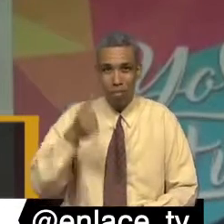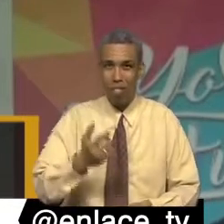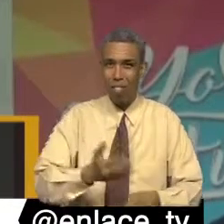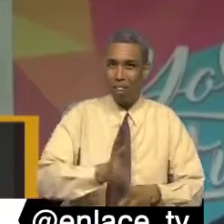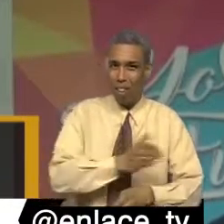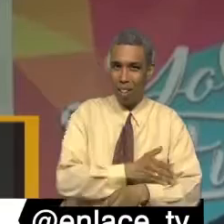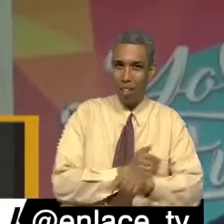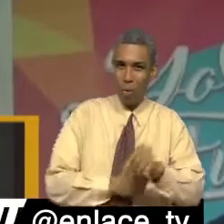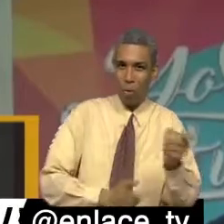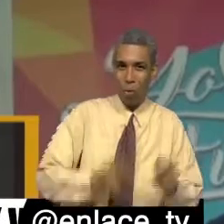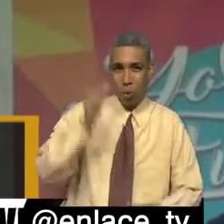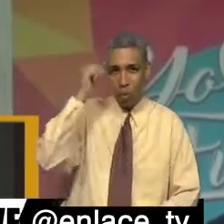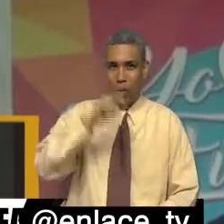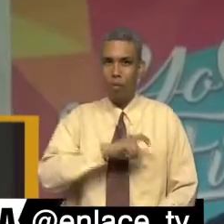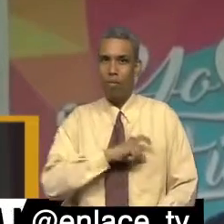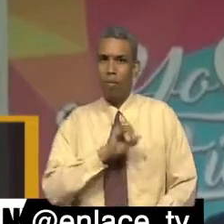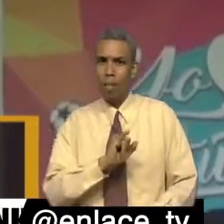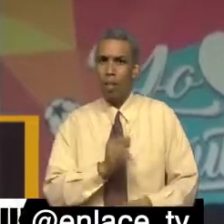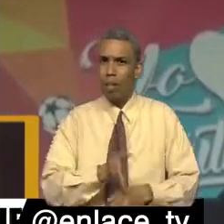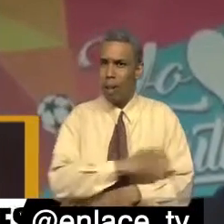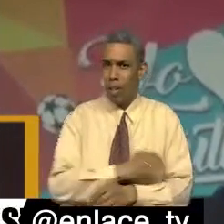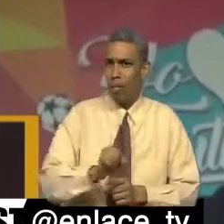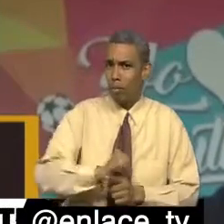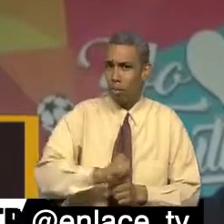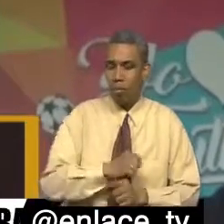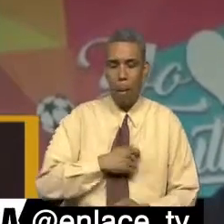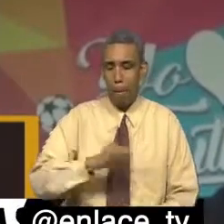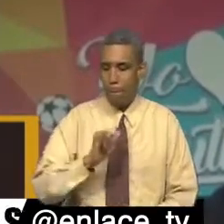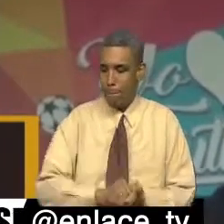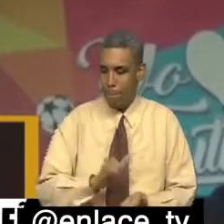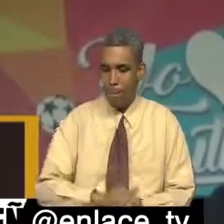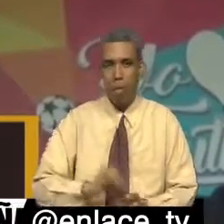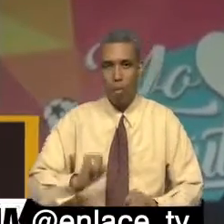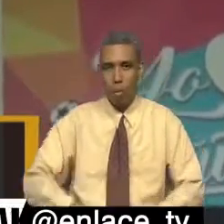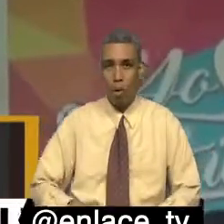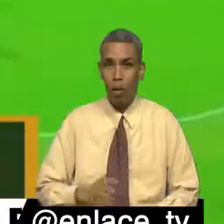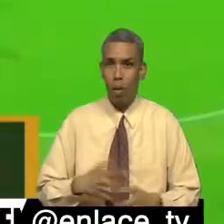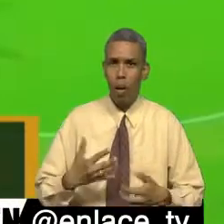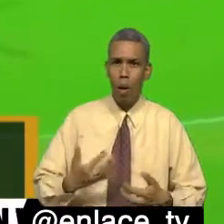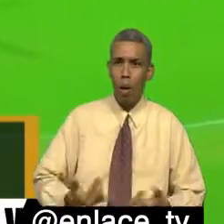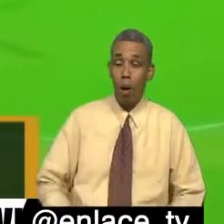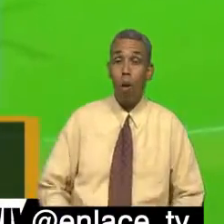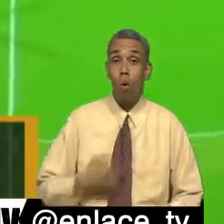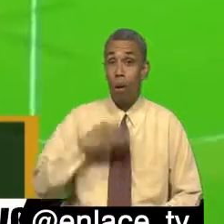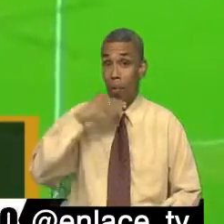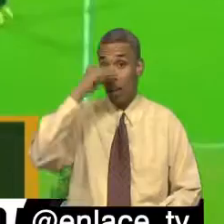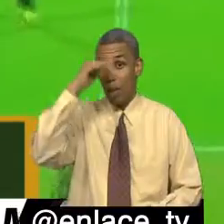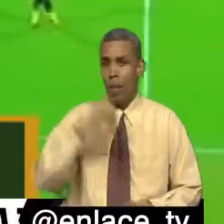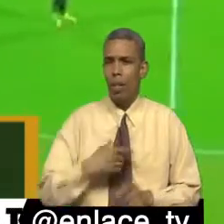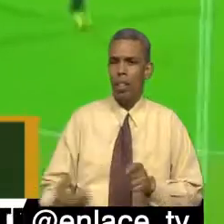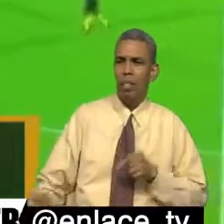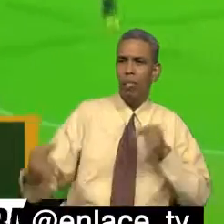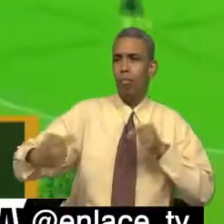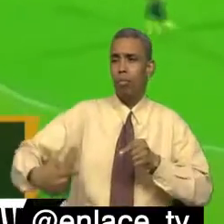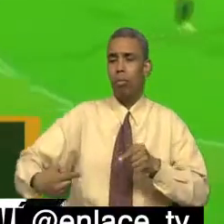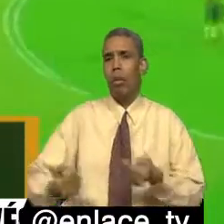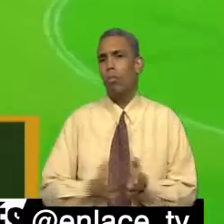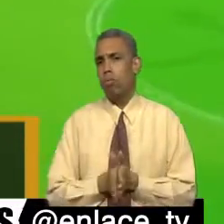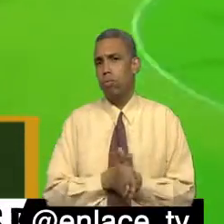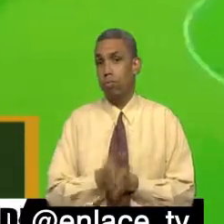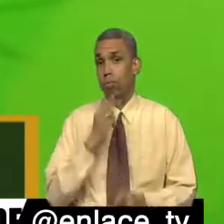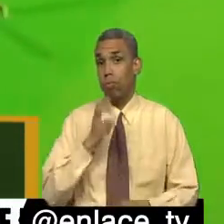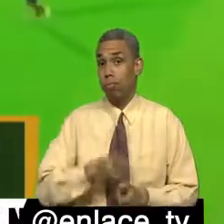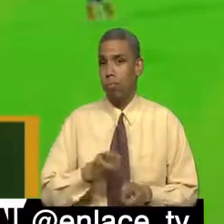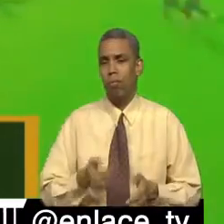Queremos darle continuidad al trabajo que se hizo en ese partido, ahora porque fue un gran triunfo ante un gran rival. Y esta no va a ser la excepción, vamos a jugar ante un rival difícil